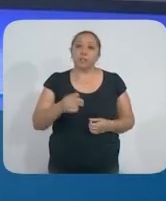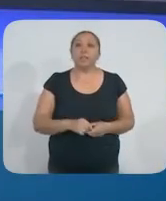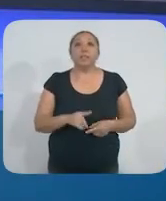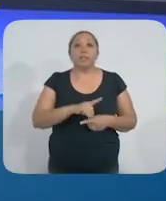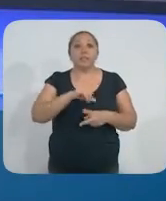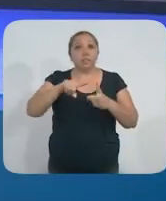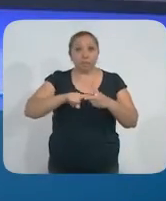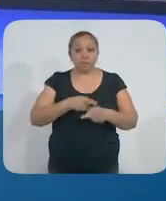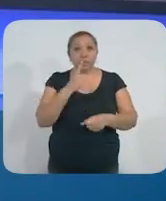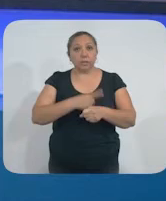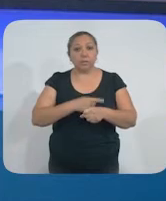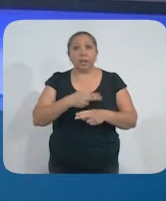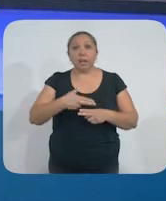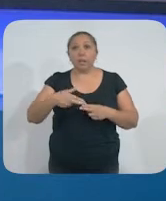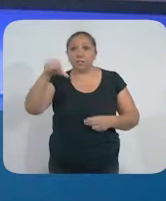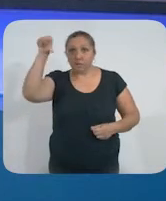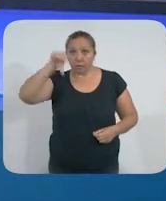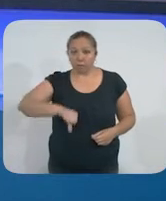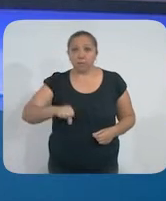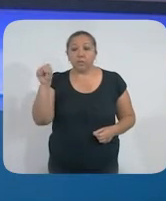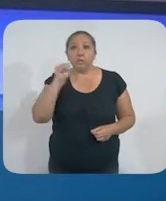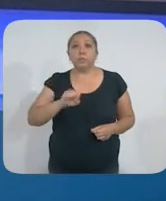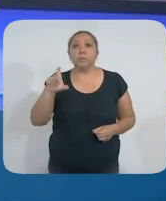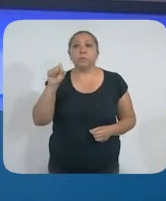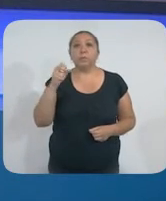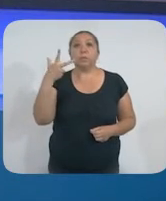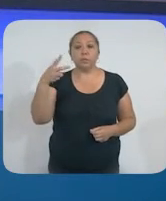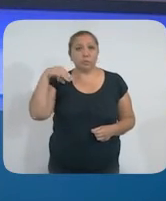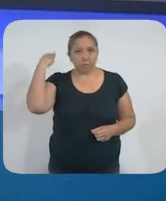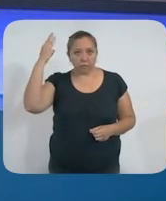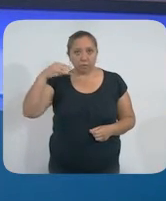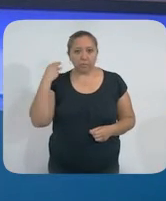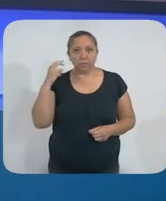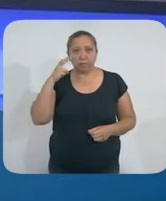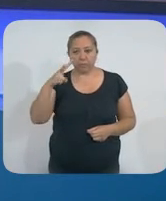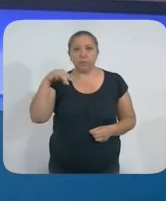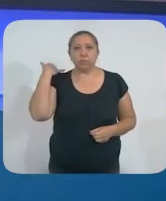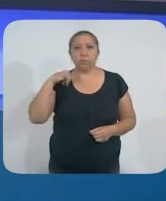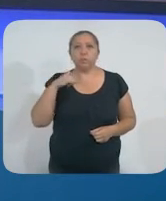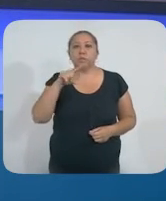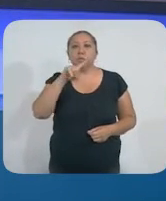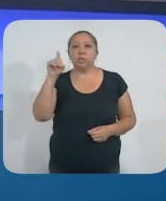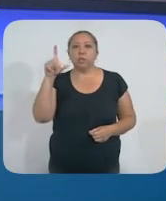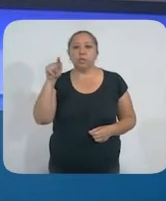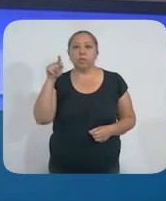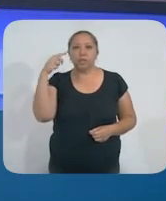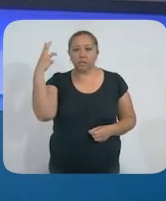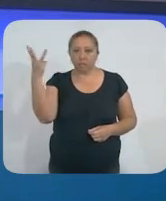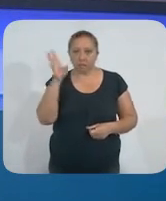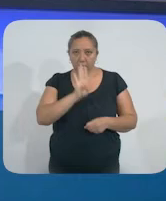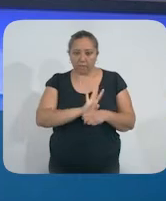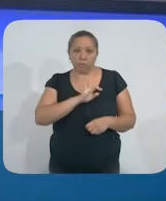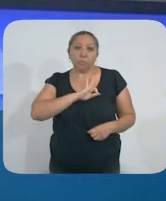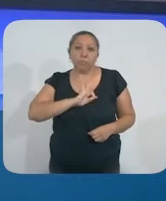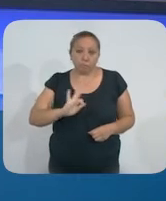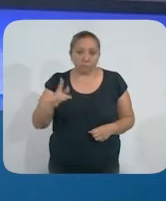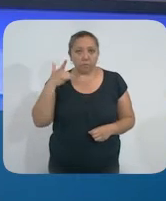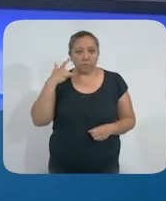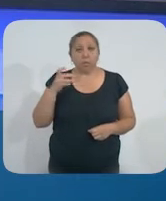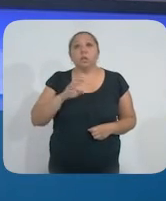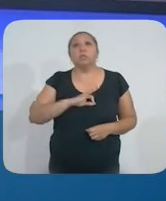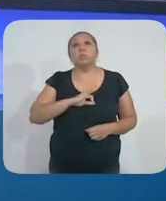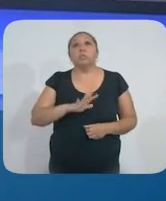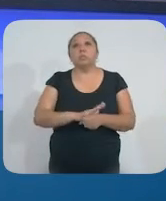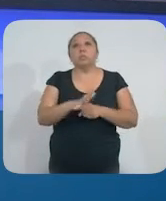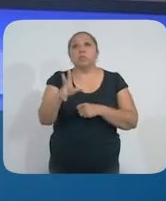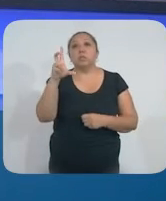que inició la contingencia y hasta el día de hoy, sábado 28 de marzo, se han detectado en Yucatán 173 casos sospechosos, de los